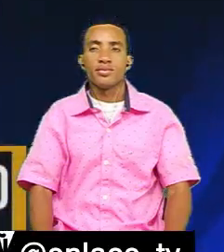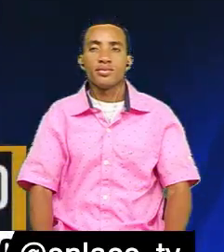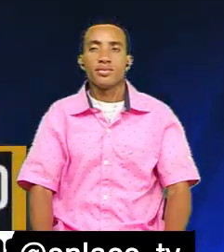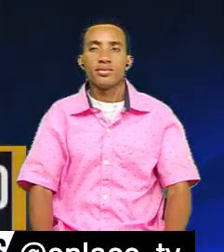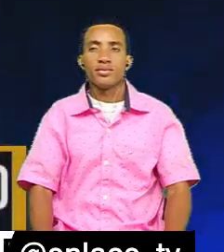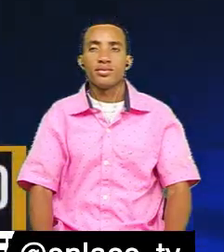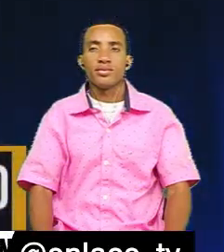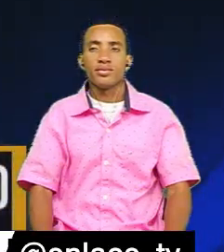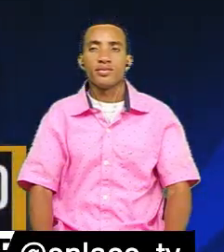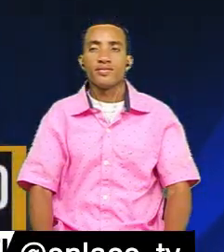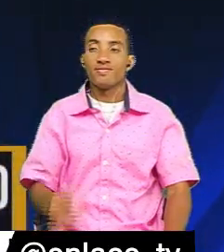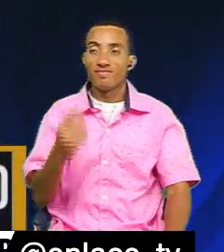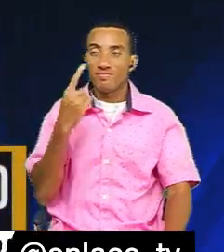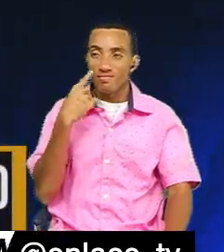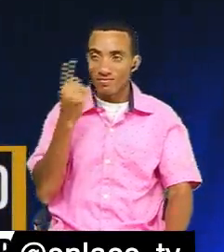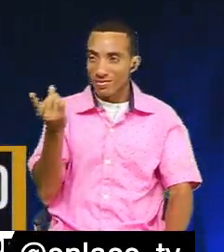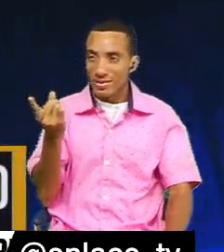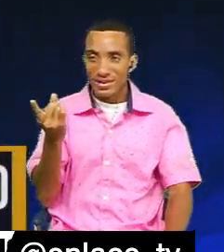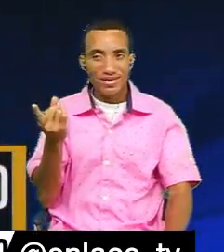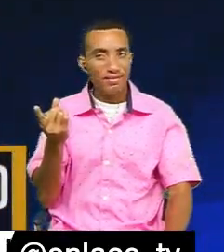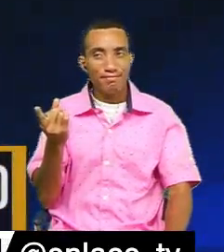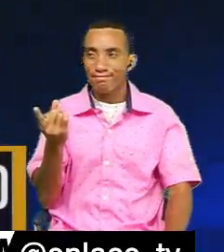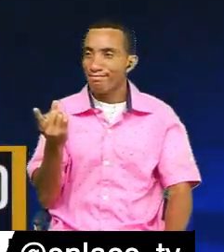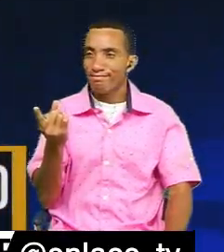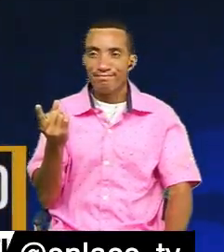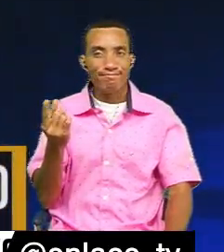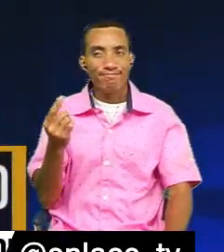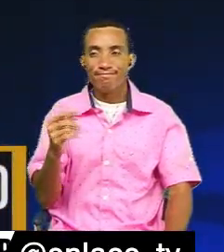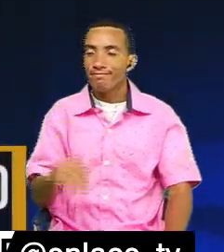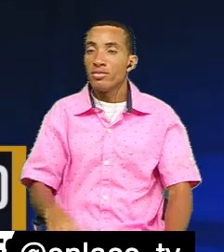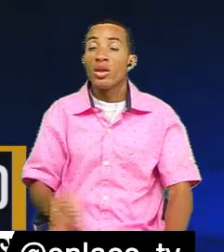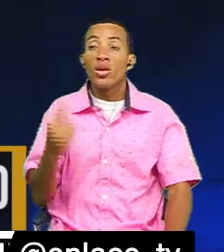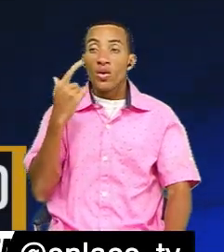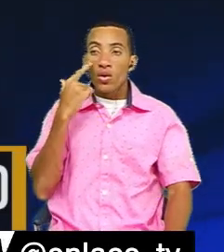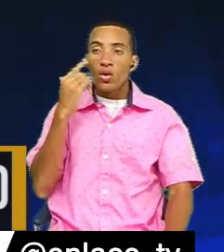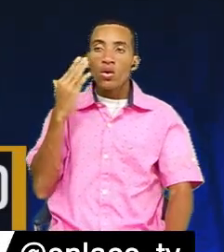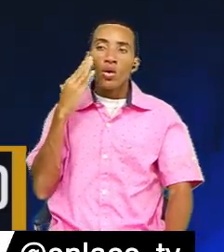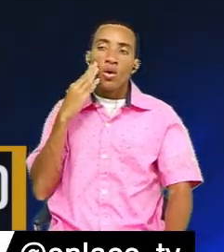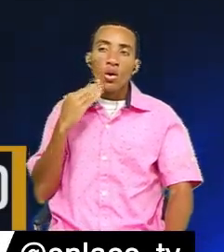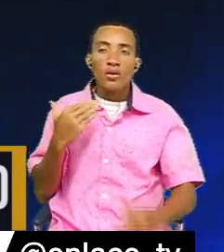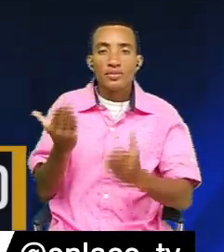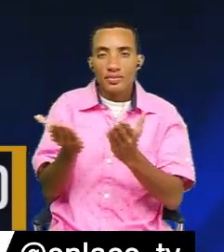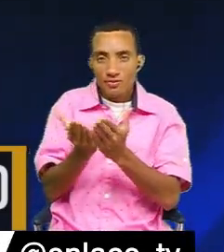Y observen cómo la inconsciencia en este caso no tiene límites. Jóvenes estudiantes